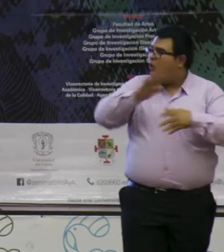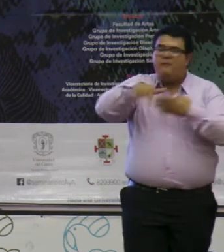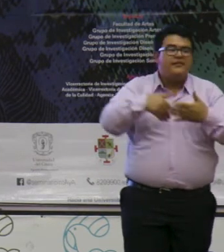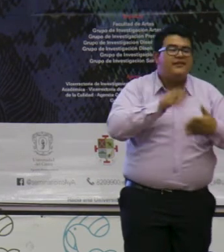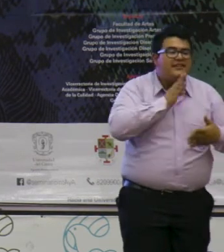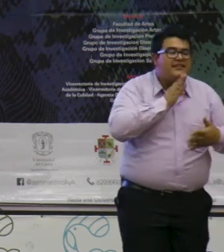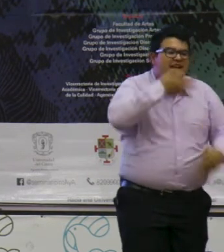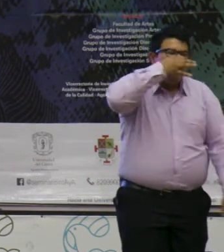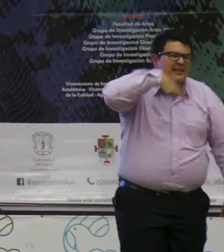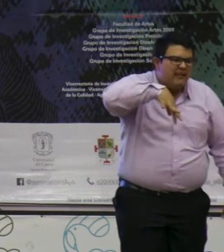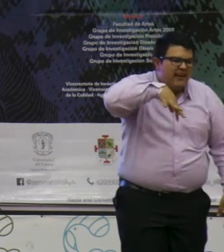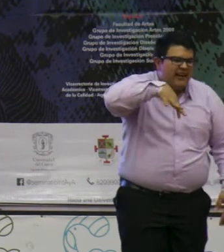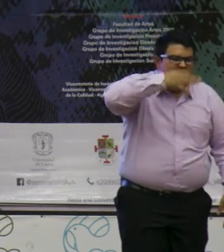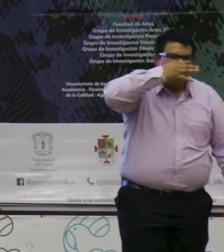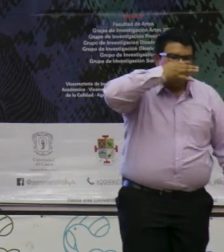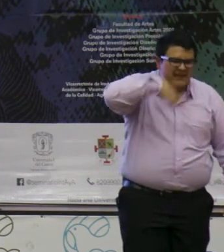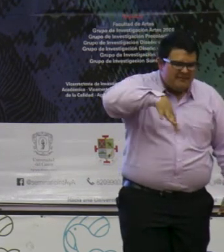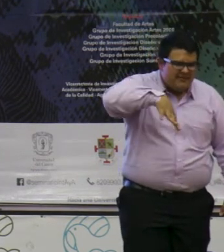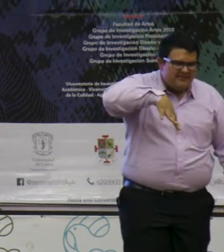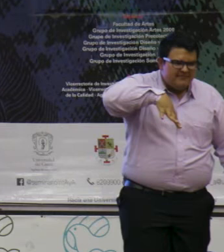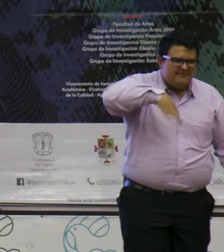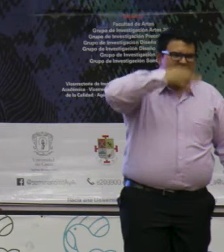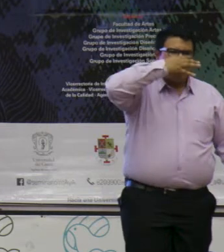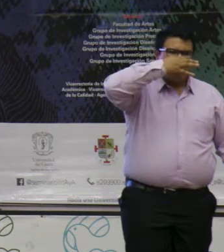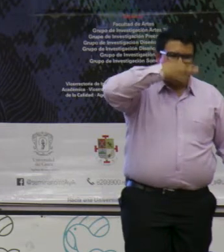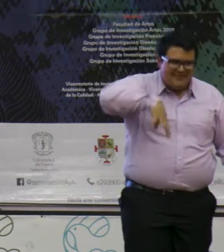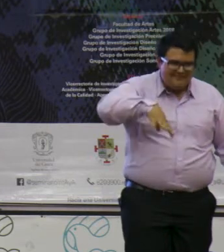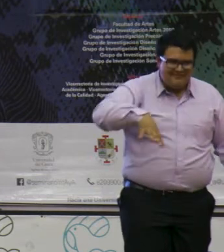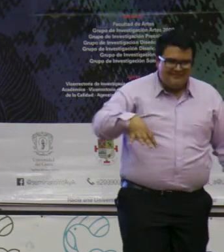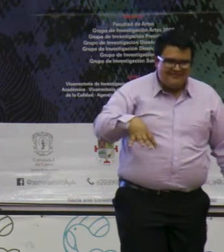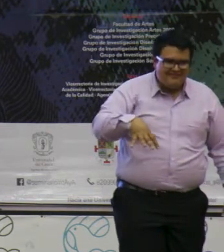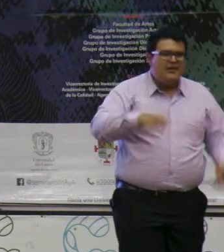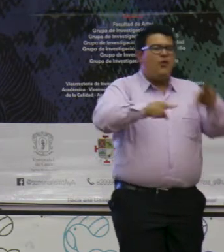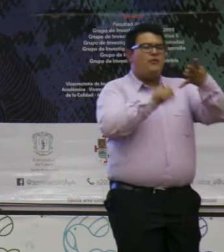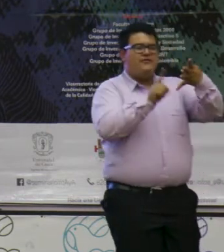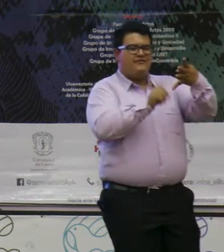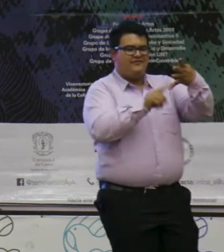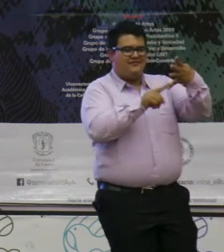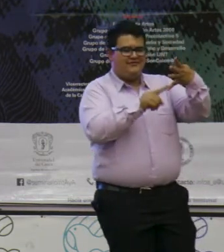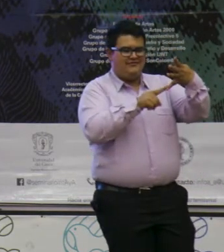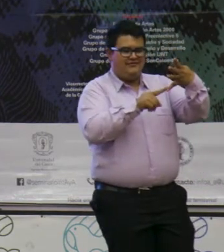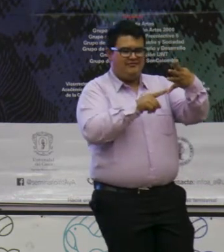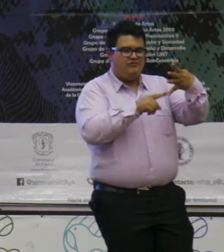llama gripa. Él ahí la gripa. La cuarta.